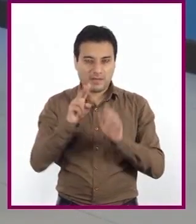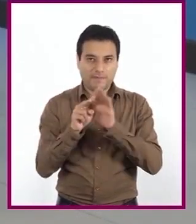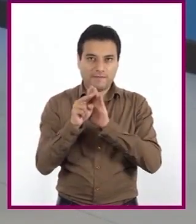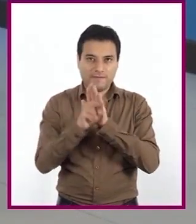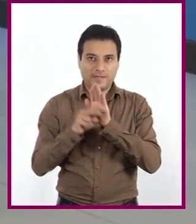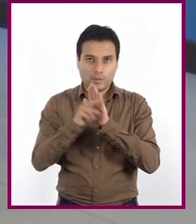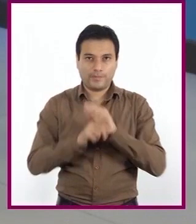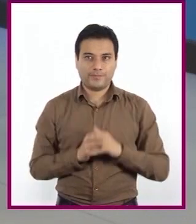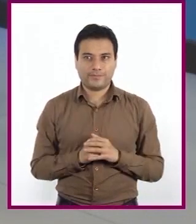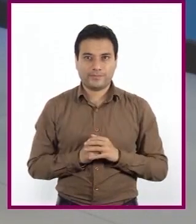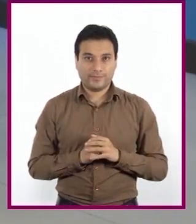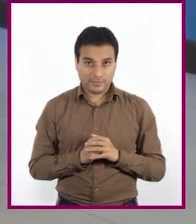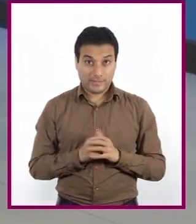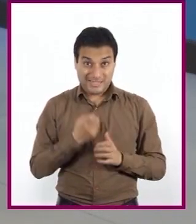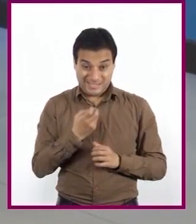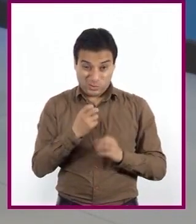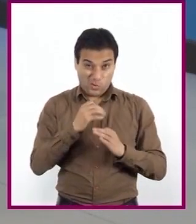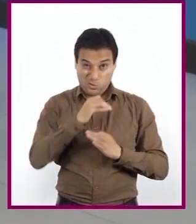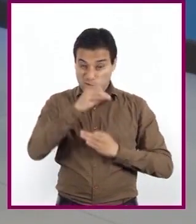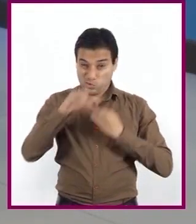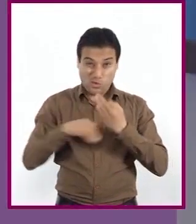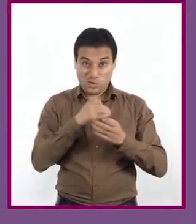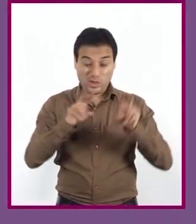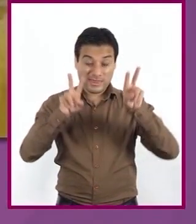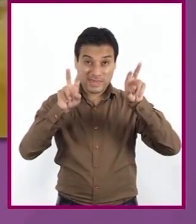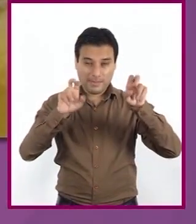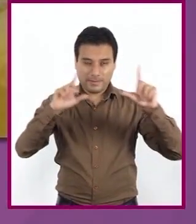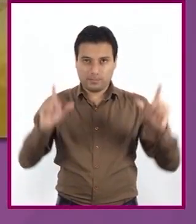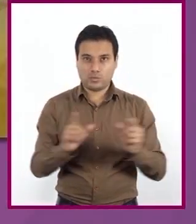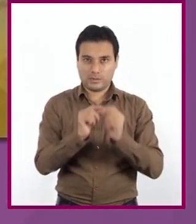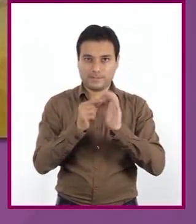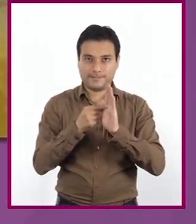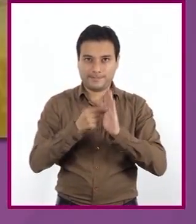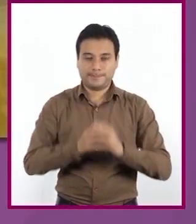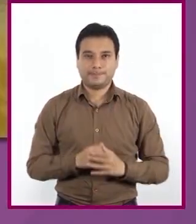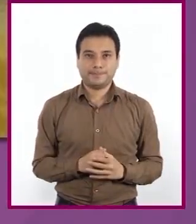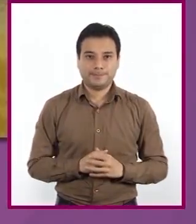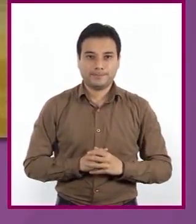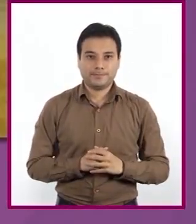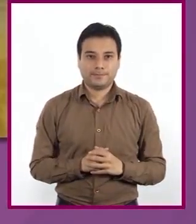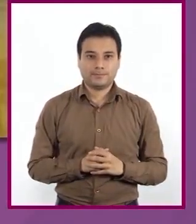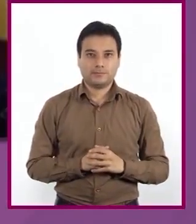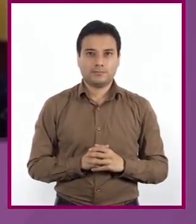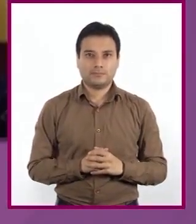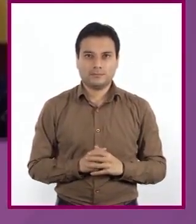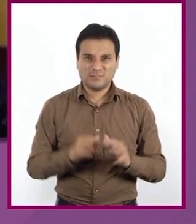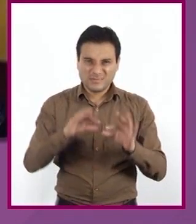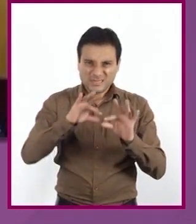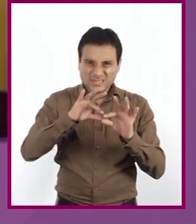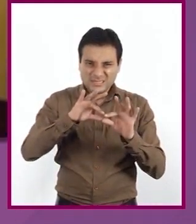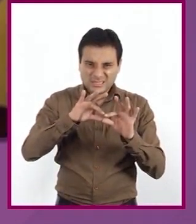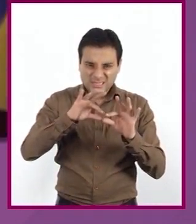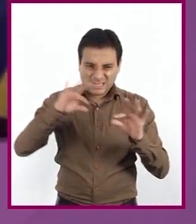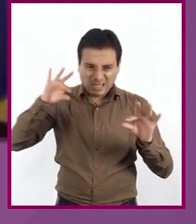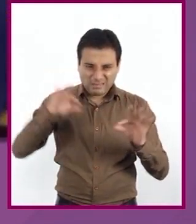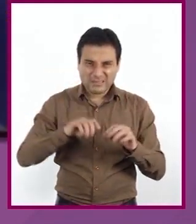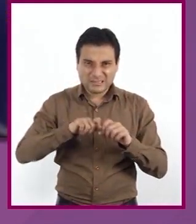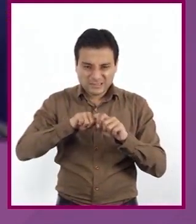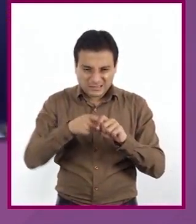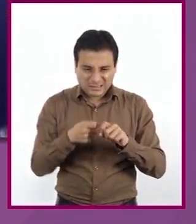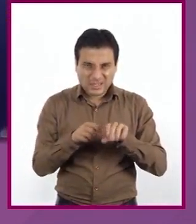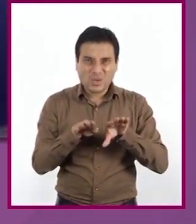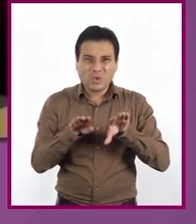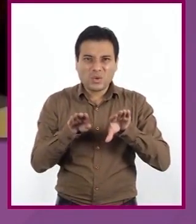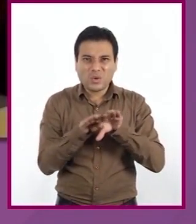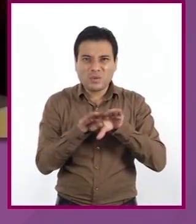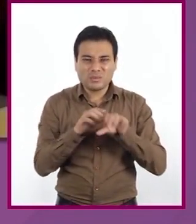se resume todo lo que hemos aprendido hoy. A ver, ¿qué cable va con cuál? Creo que así